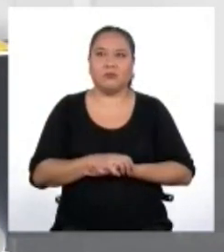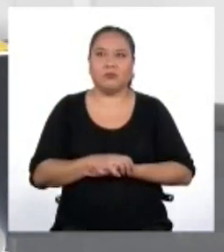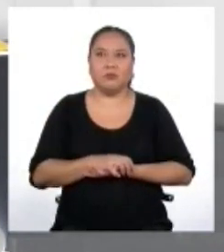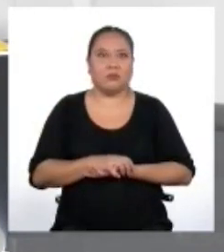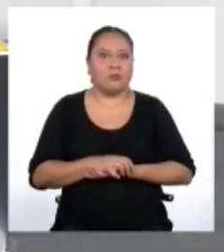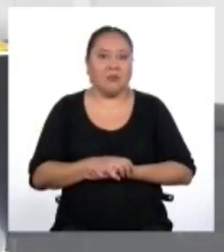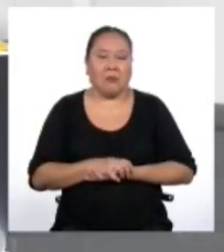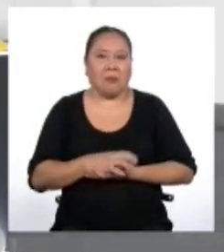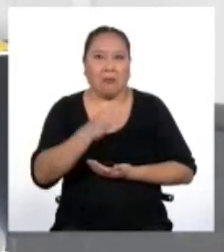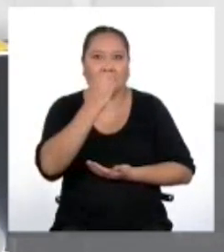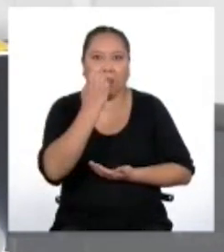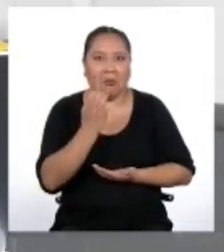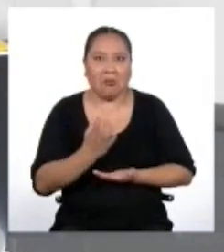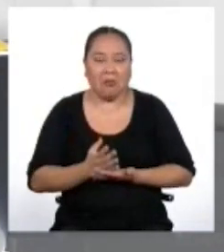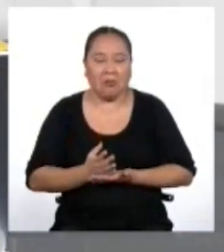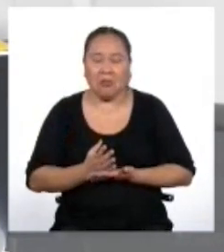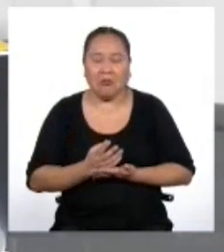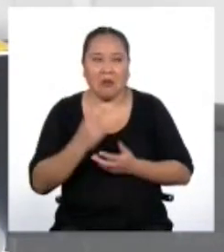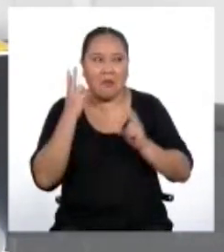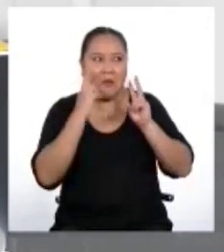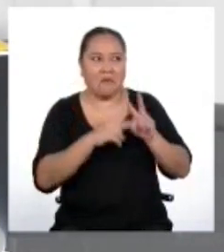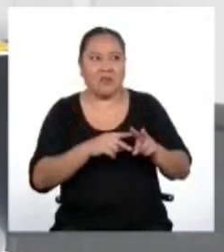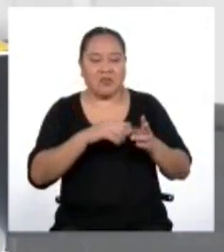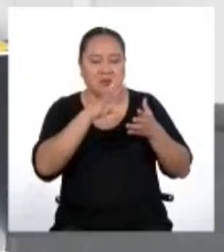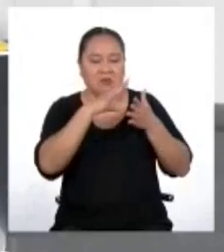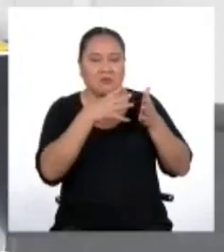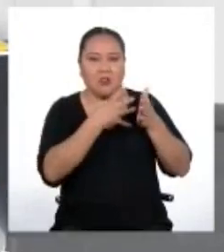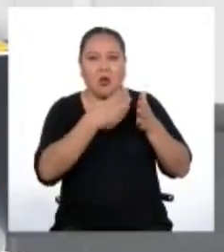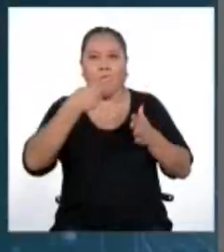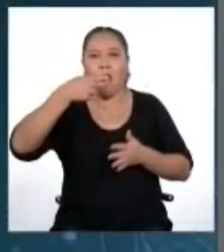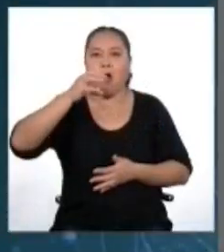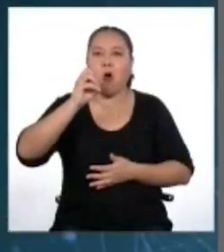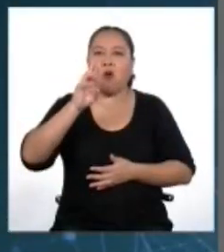Nunca había visto esto de horóscopos personalizados. A ver qué dice.